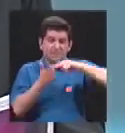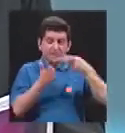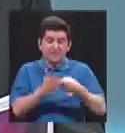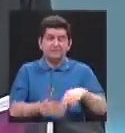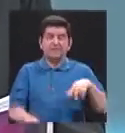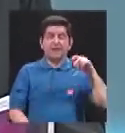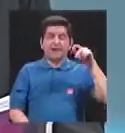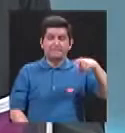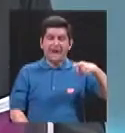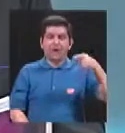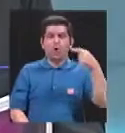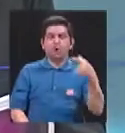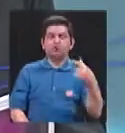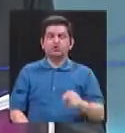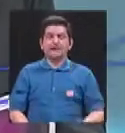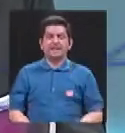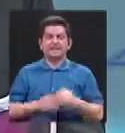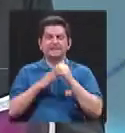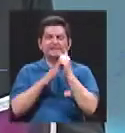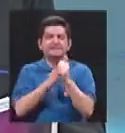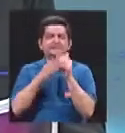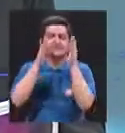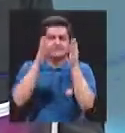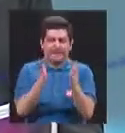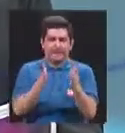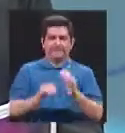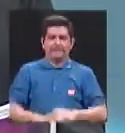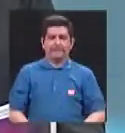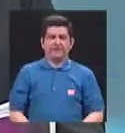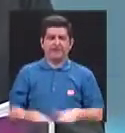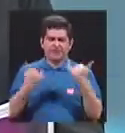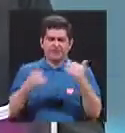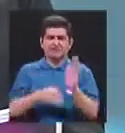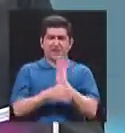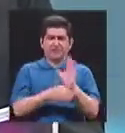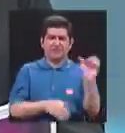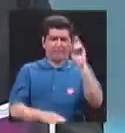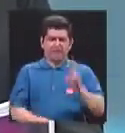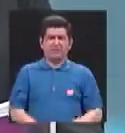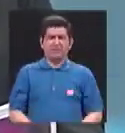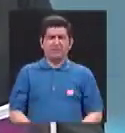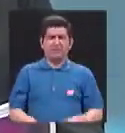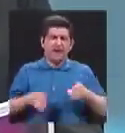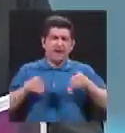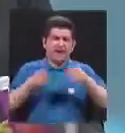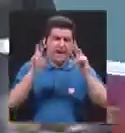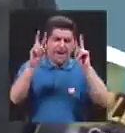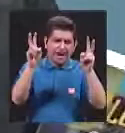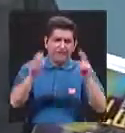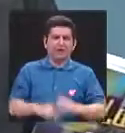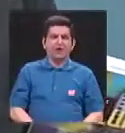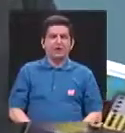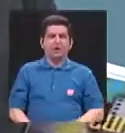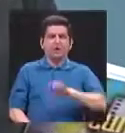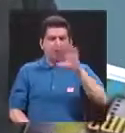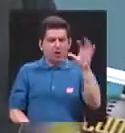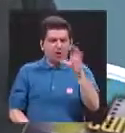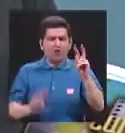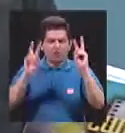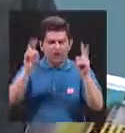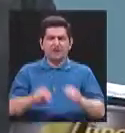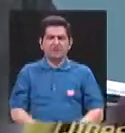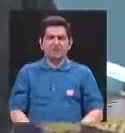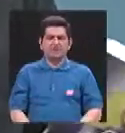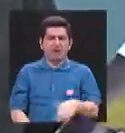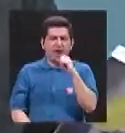se convierte Paco González un poquito en pionero, ¿verdad? Así porque aunque hay películas costarricenses como El Camino y como otras Caribe también,